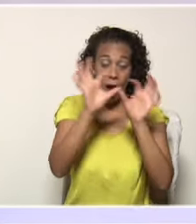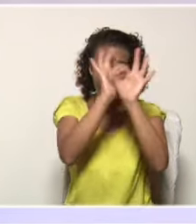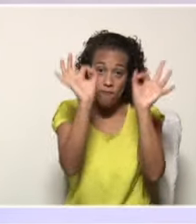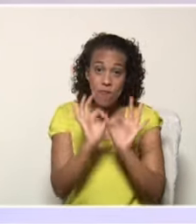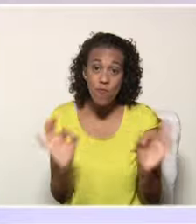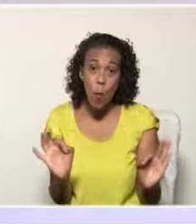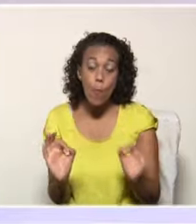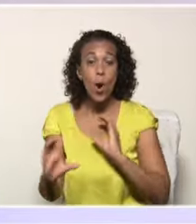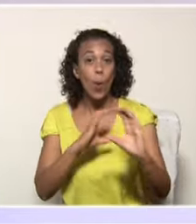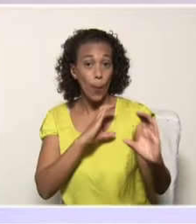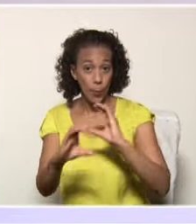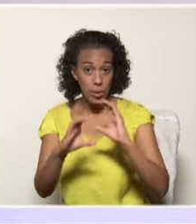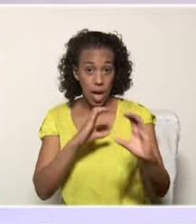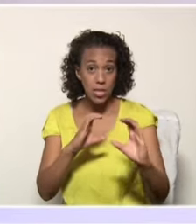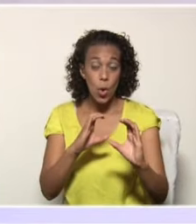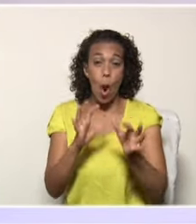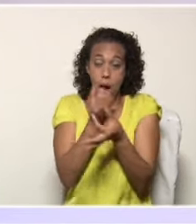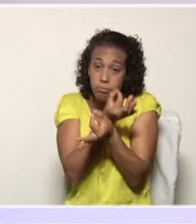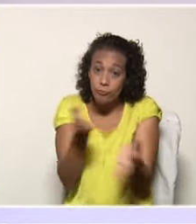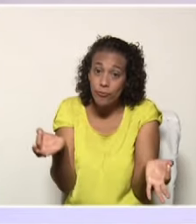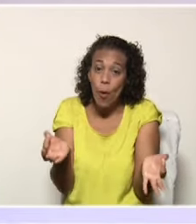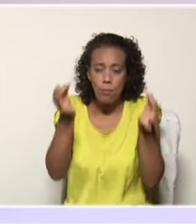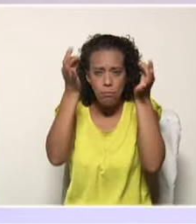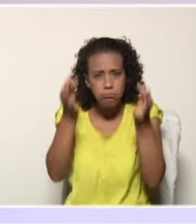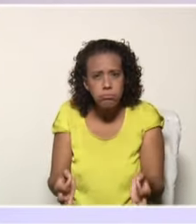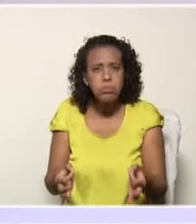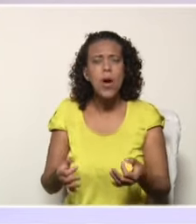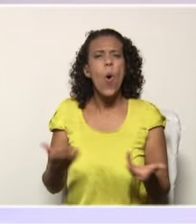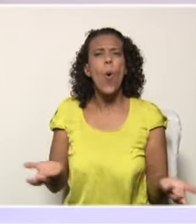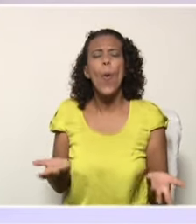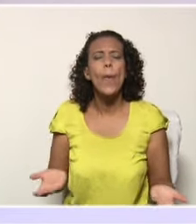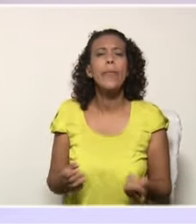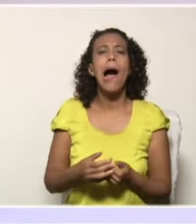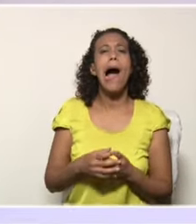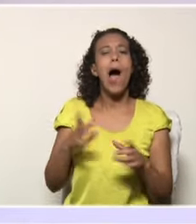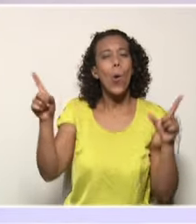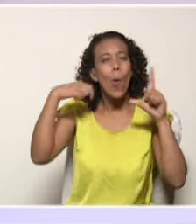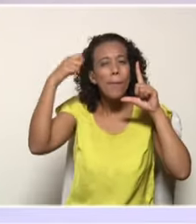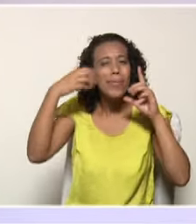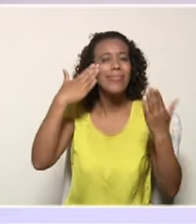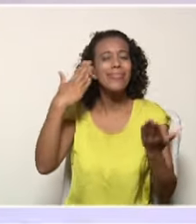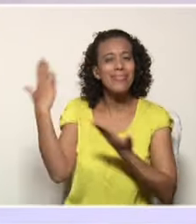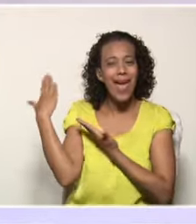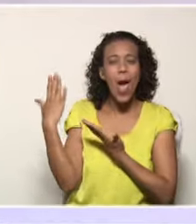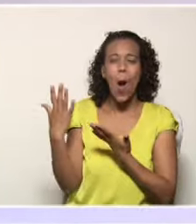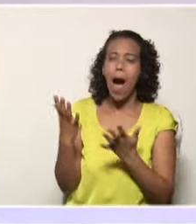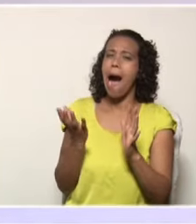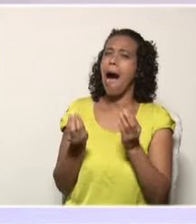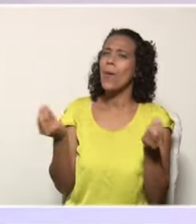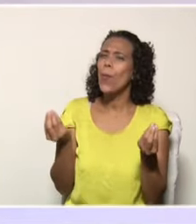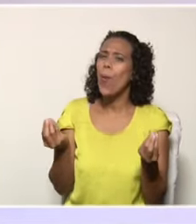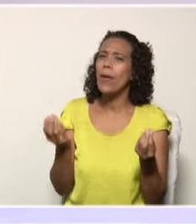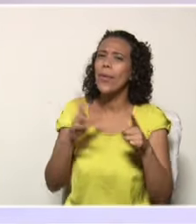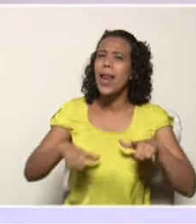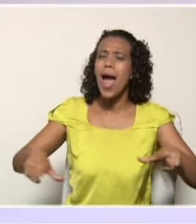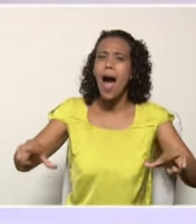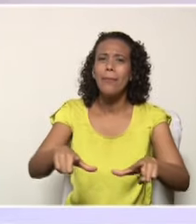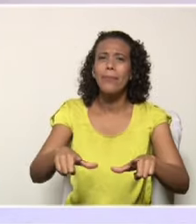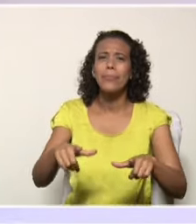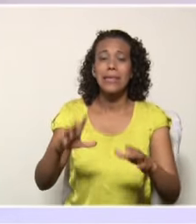de comunicación y de la forma en cómo podemos expresarnos, vamos a ver un video que nos llega desde el